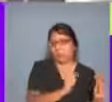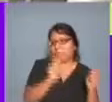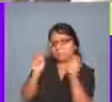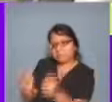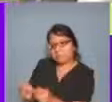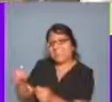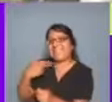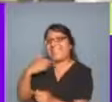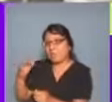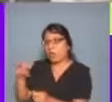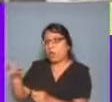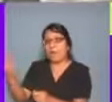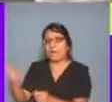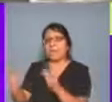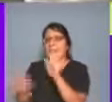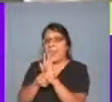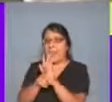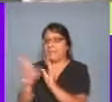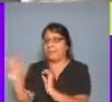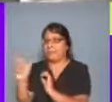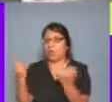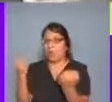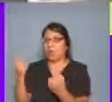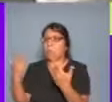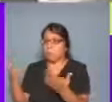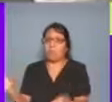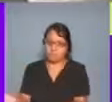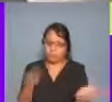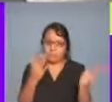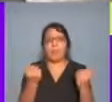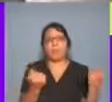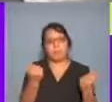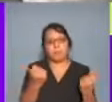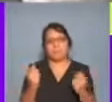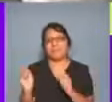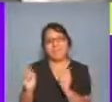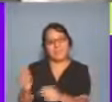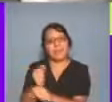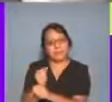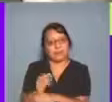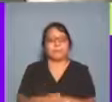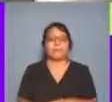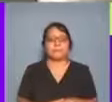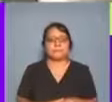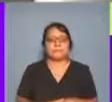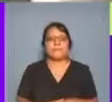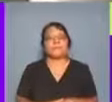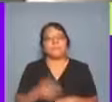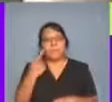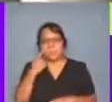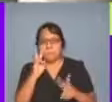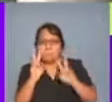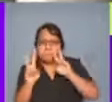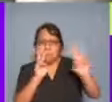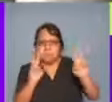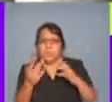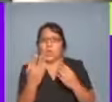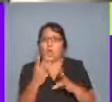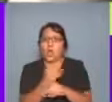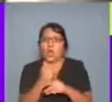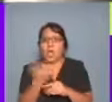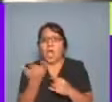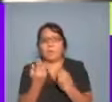profesional que de acuerdo a la ley lo pueden hacer y hemos observado que hay muchas unidades es más había mucha gente en esta